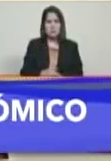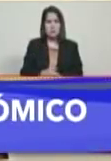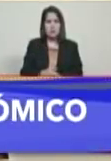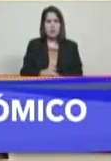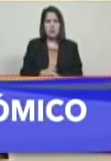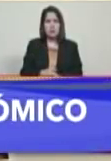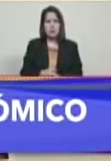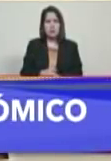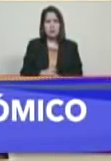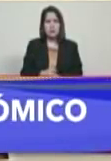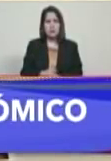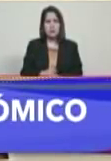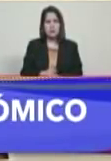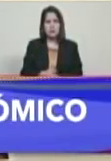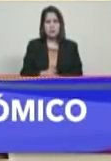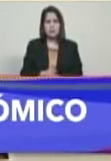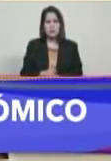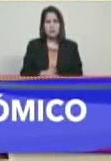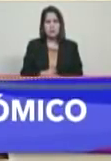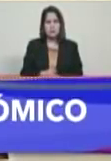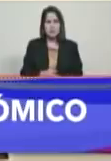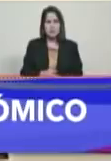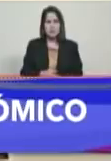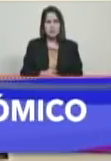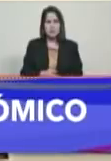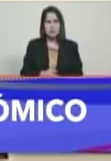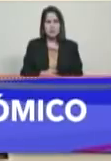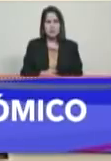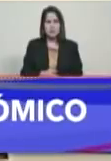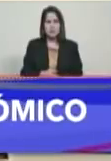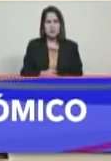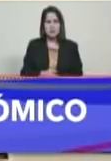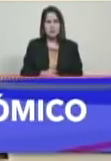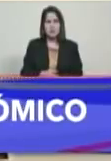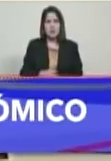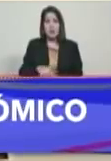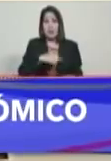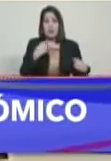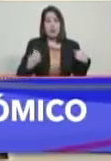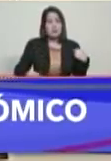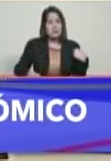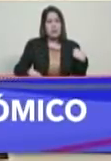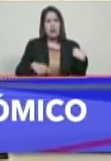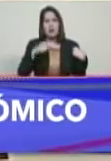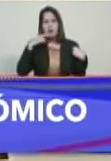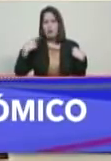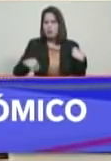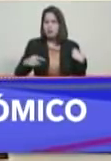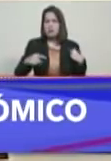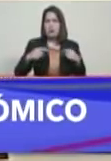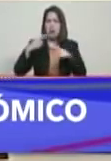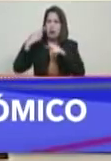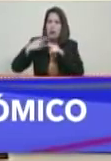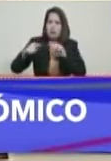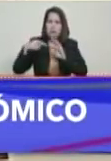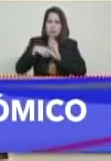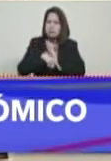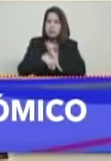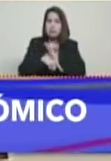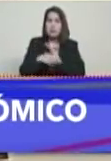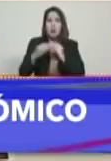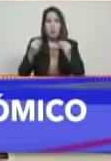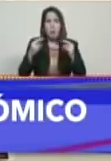respectivas instituciones, de la China, de Rusia y de la CAF, entraron a fondo al